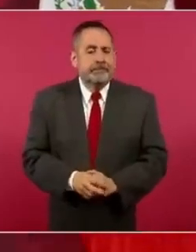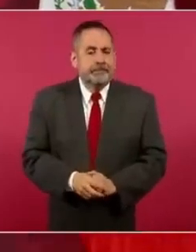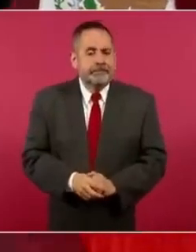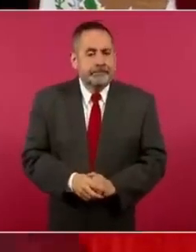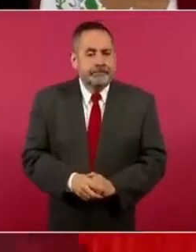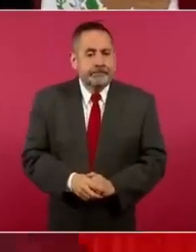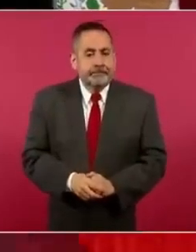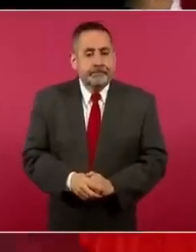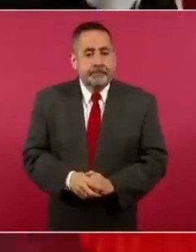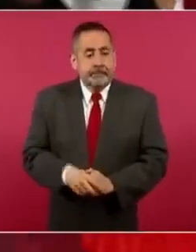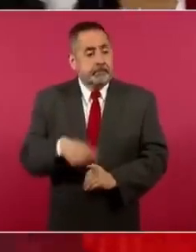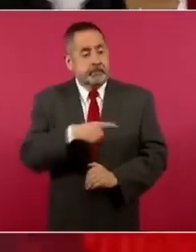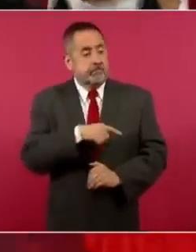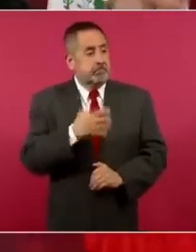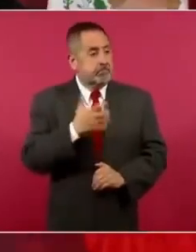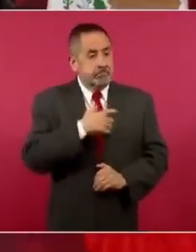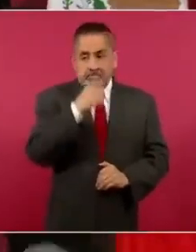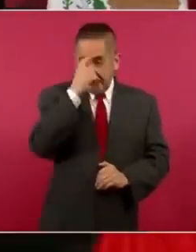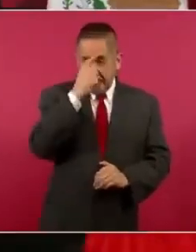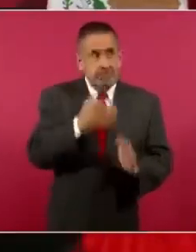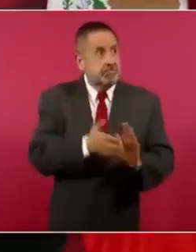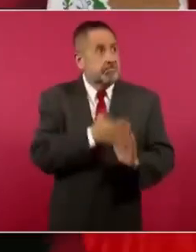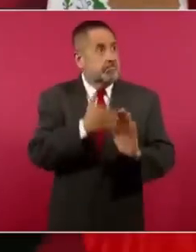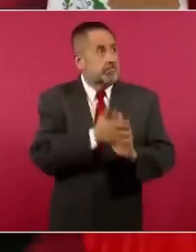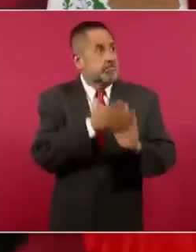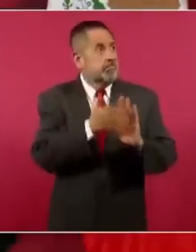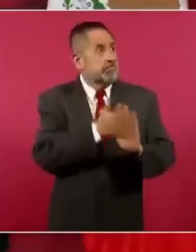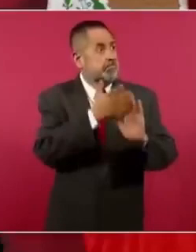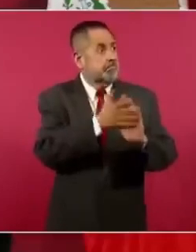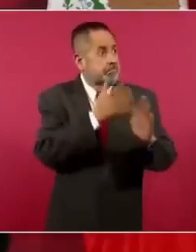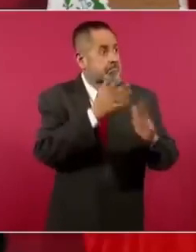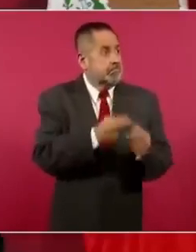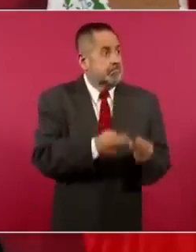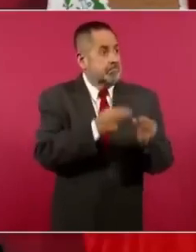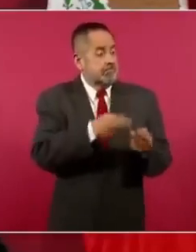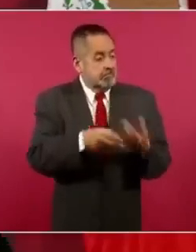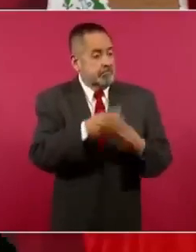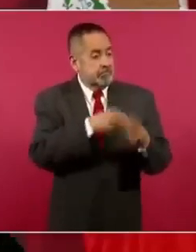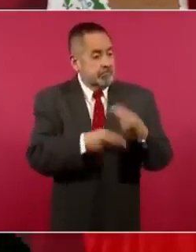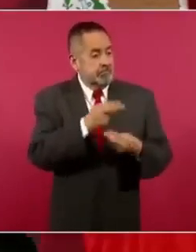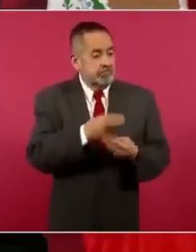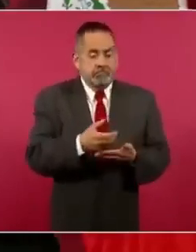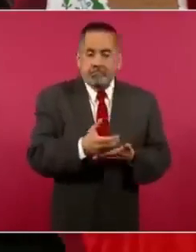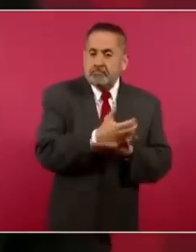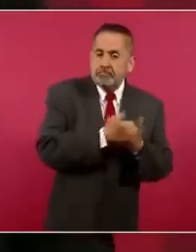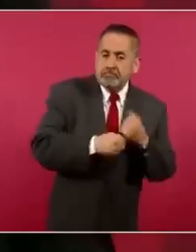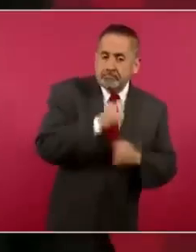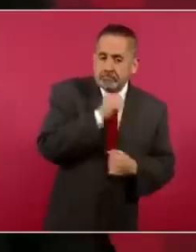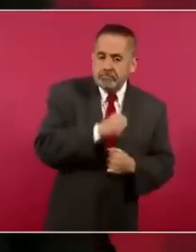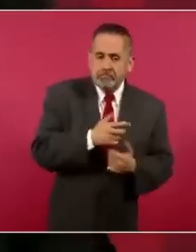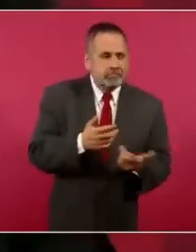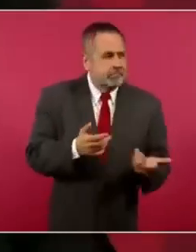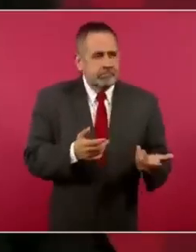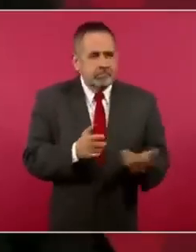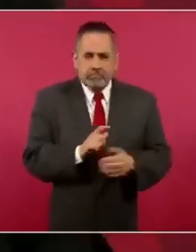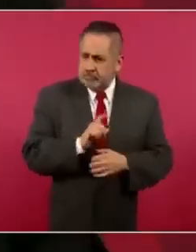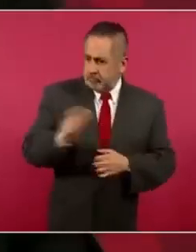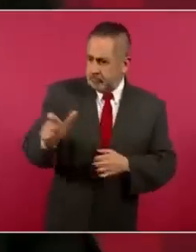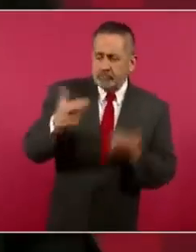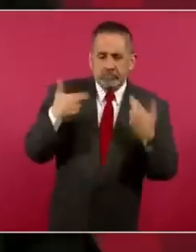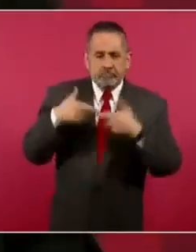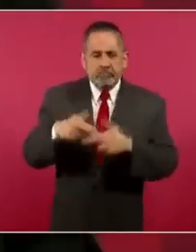Entonces construyen y construyen y construyen, y en lo esencial, que es pagarle bien a los